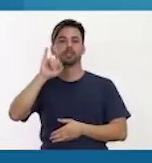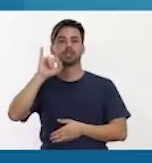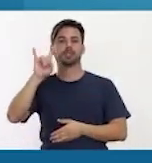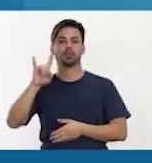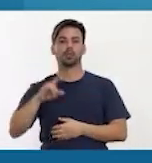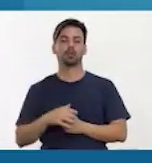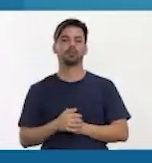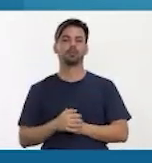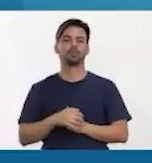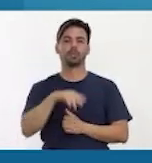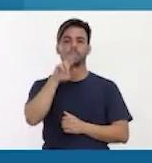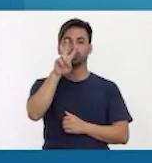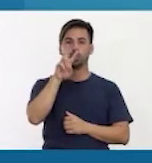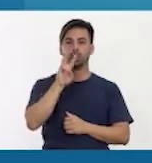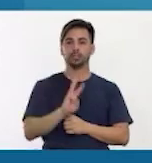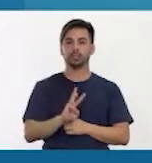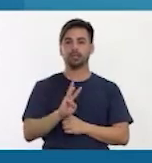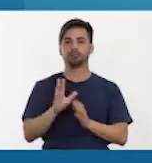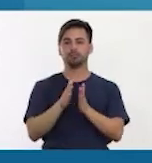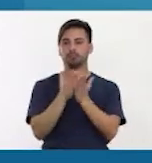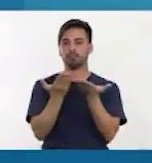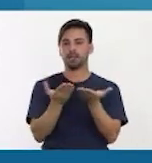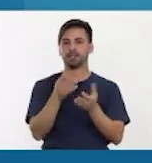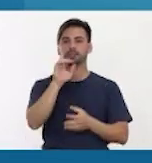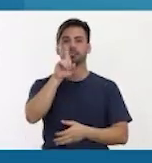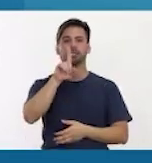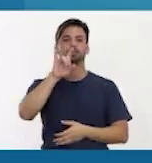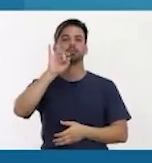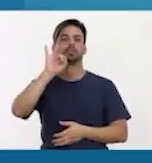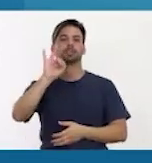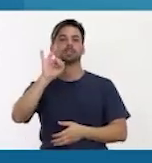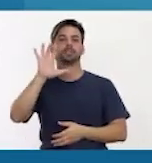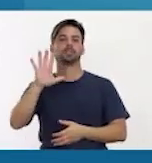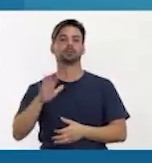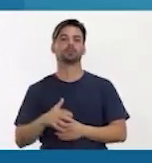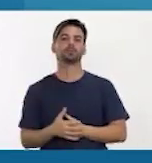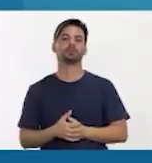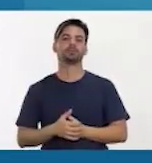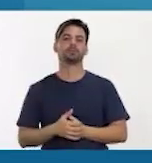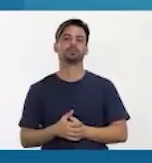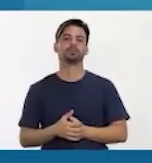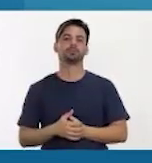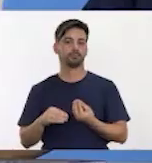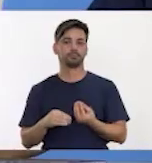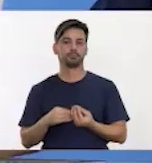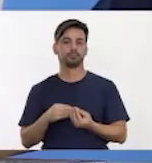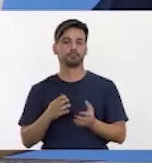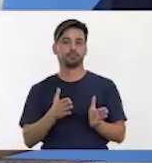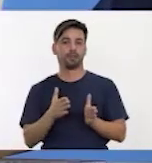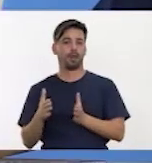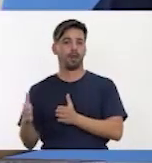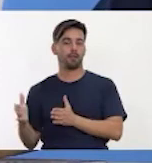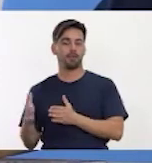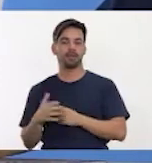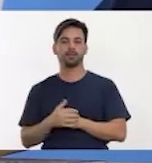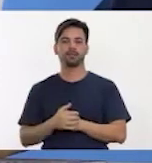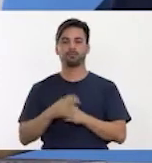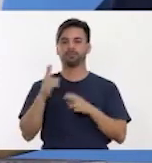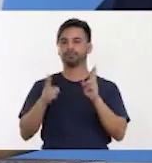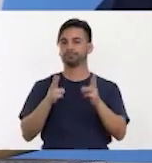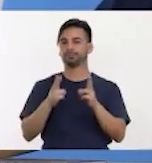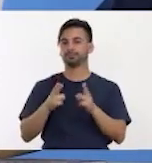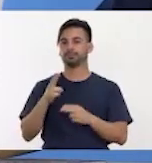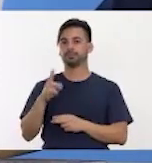página 169, la 2 y la 3 de la página 175. Pasemos entonces a continuación